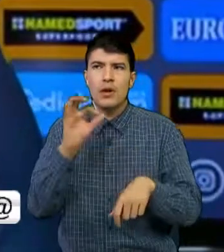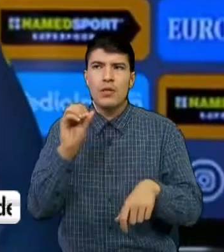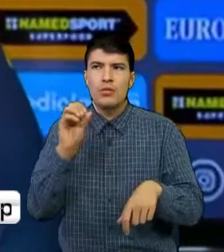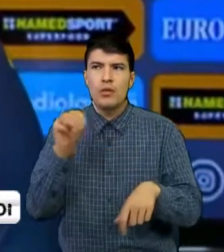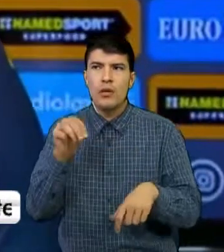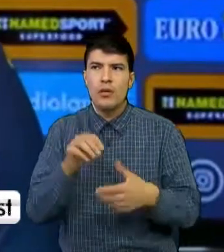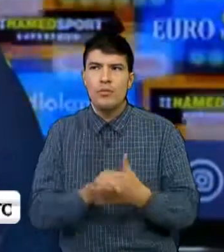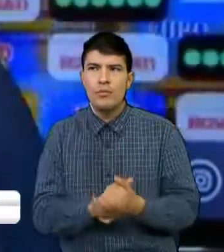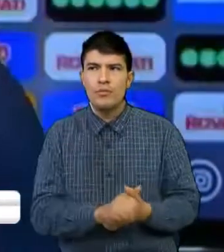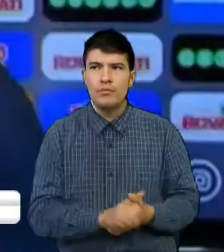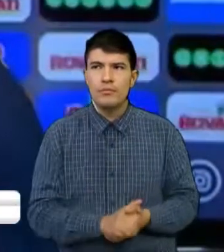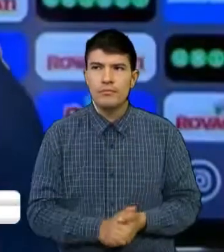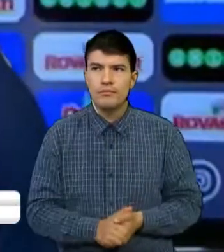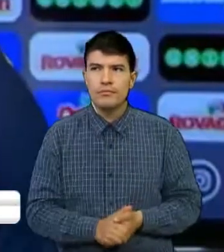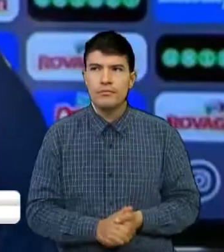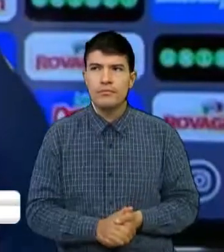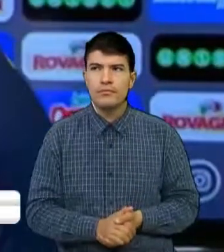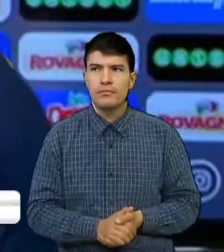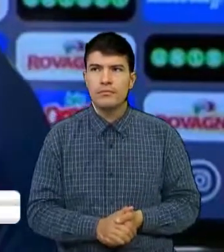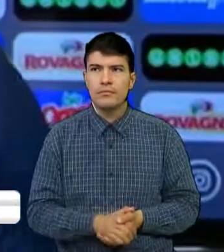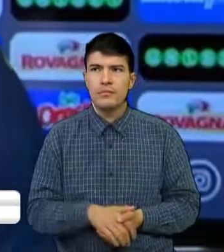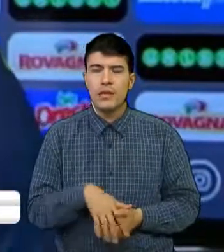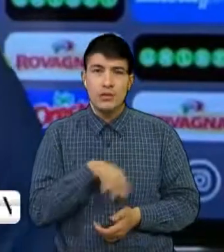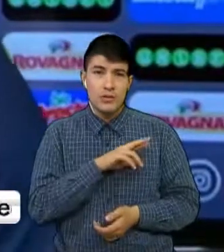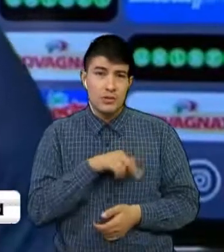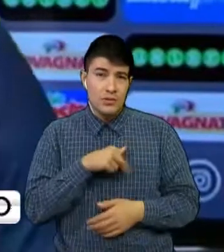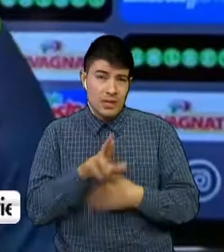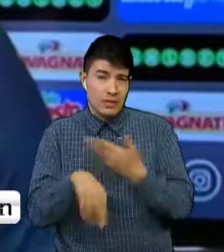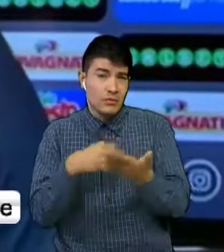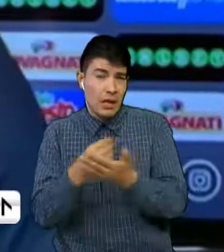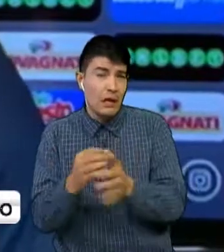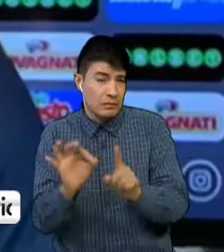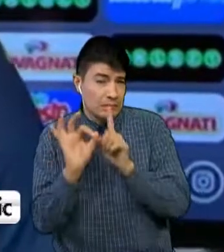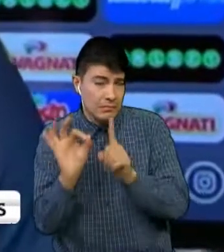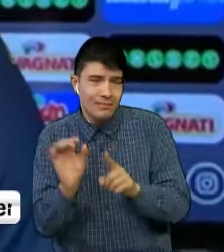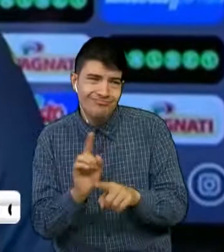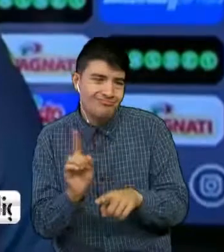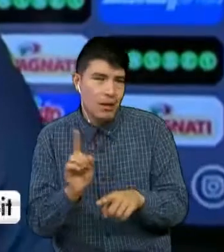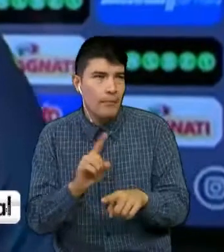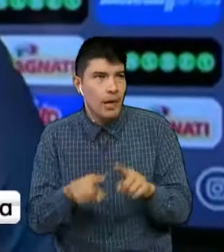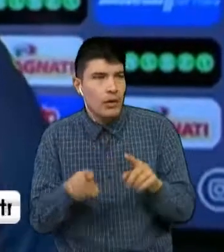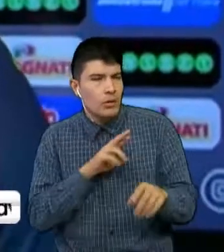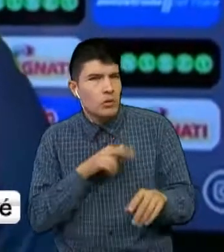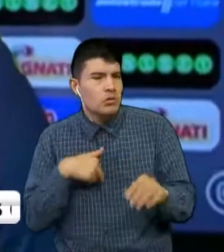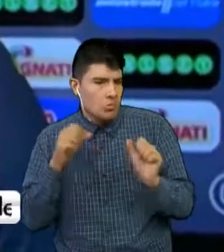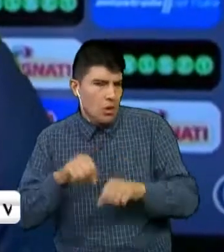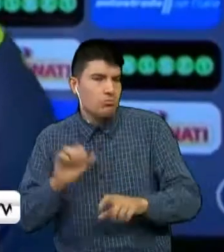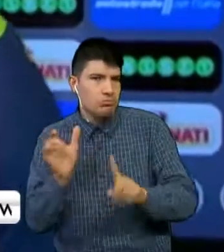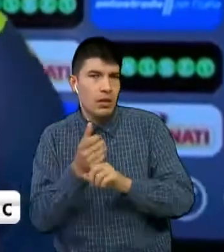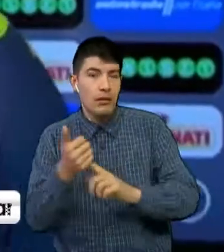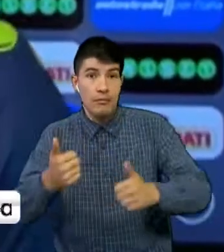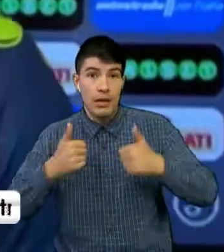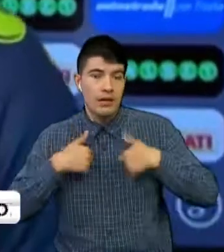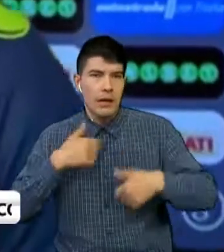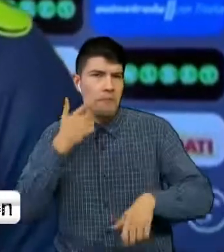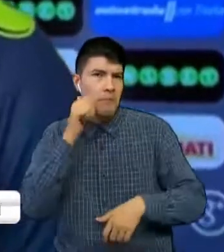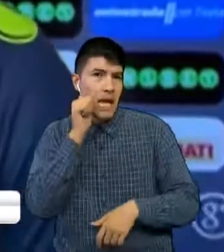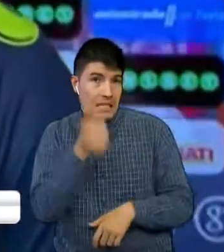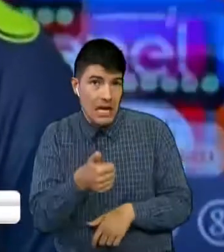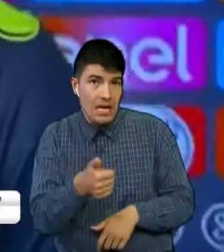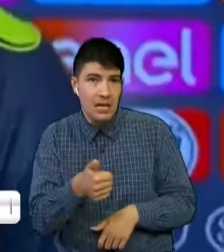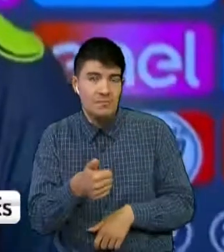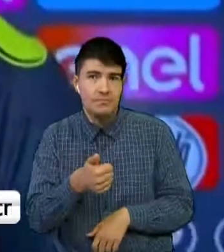no ha sido el que realmente esperábamos pero algo hemos podido y mañana pues